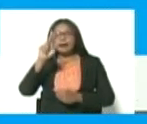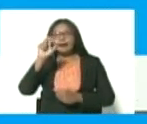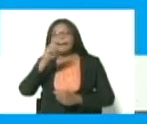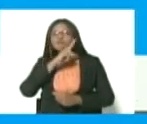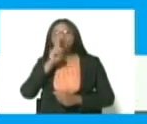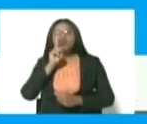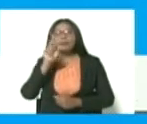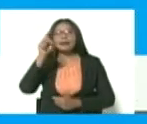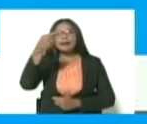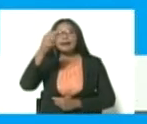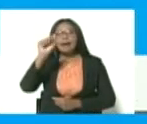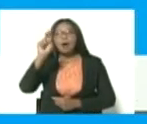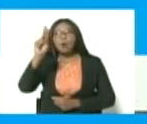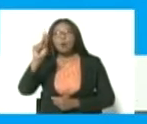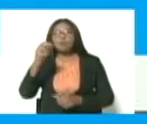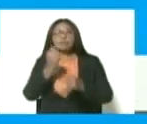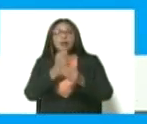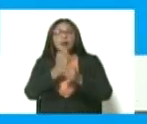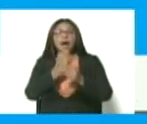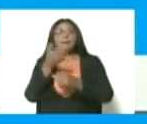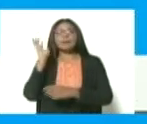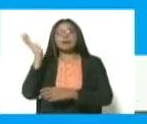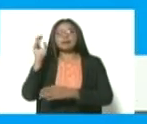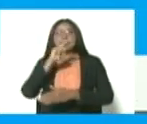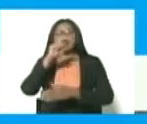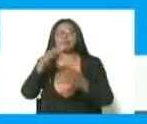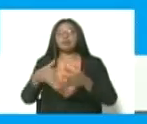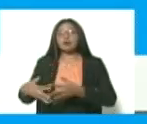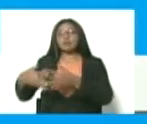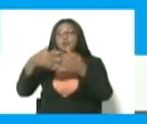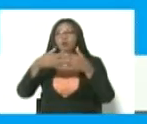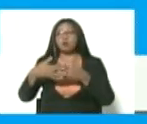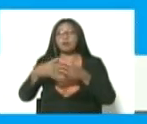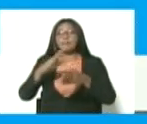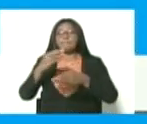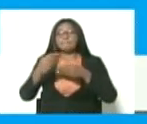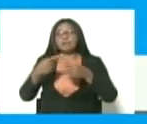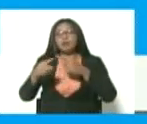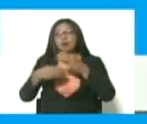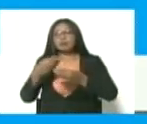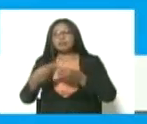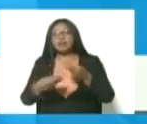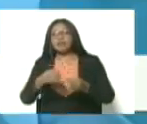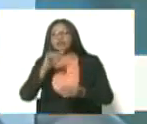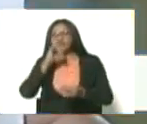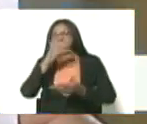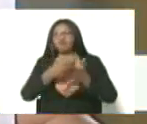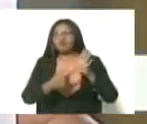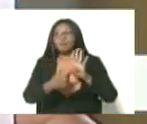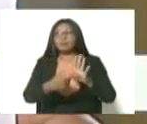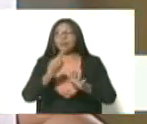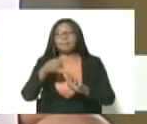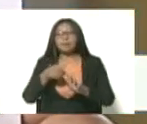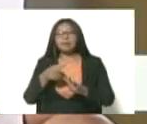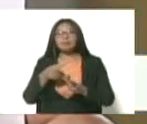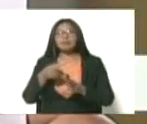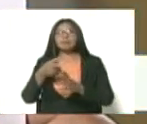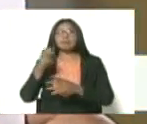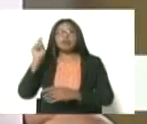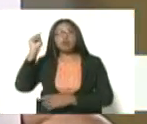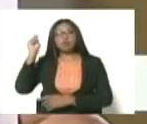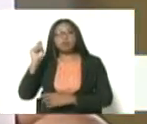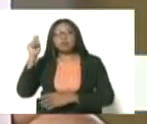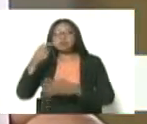trabaja para el Congreso de Estados Unidos, pero hace informes para el gobierno y para los congresistas y